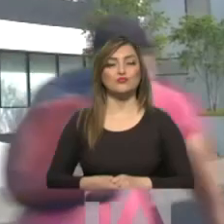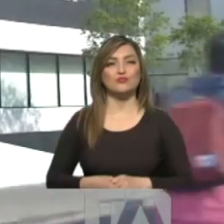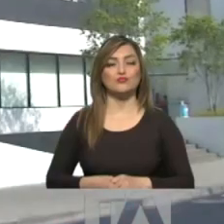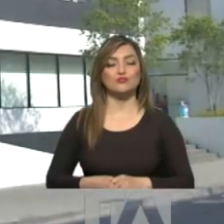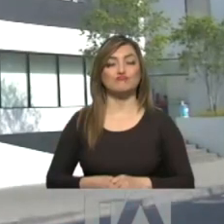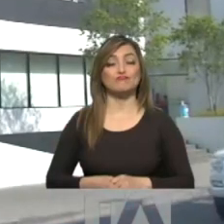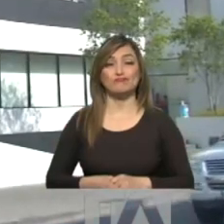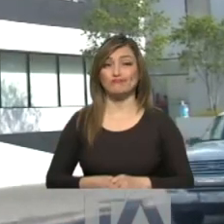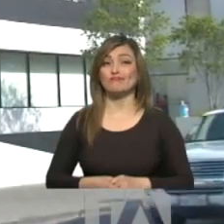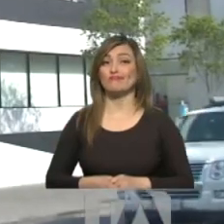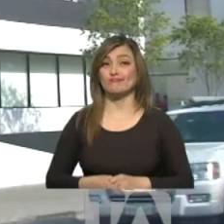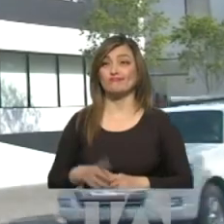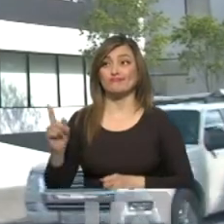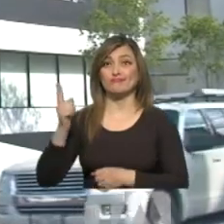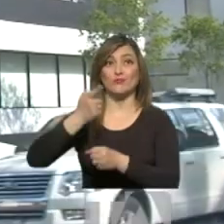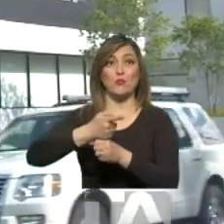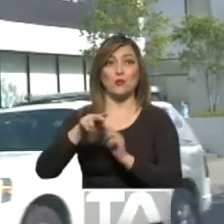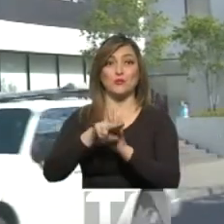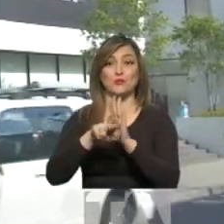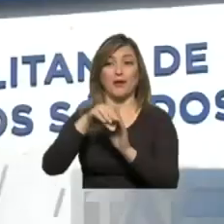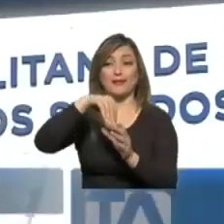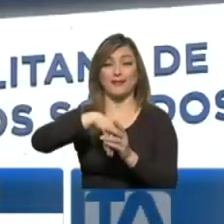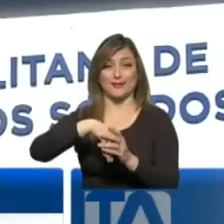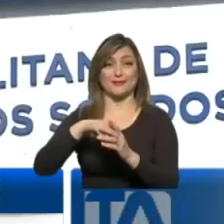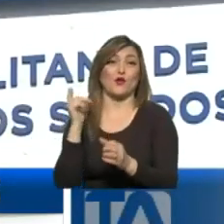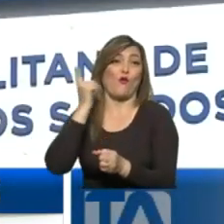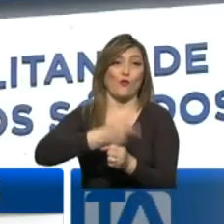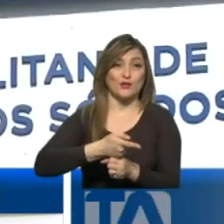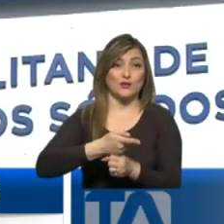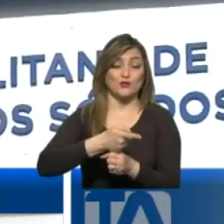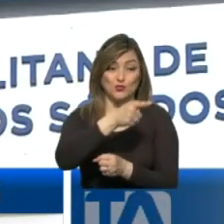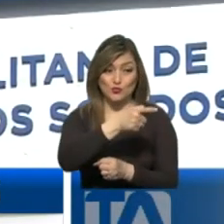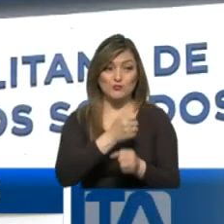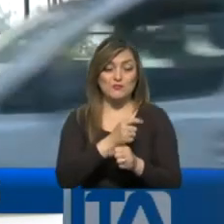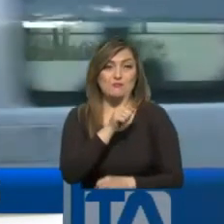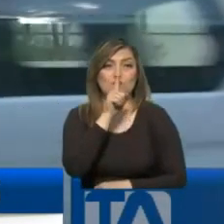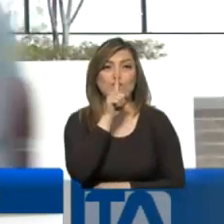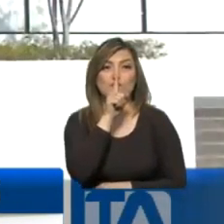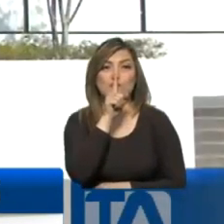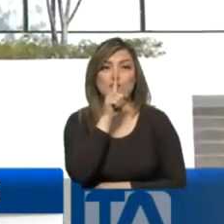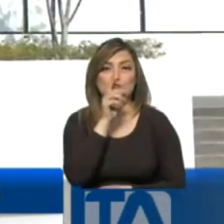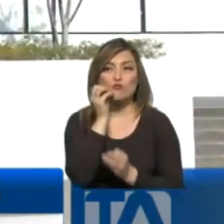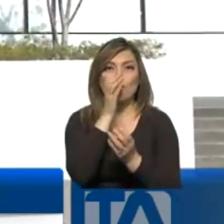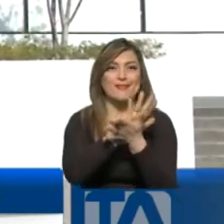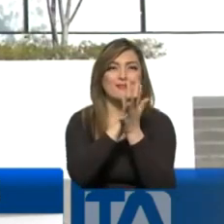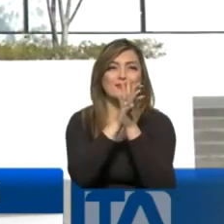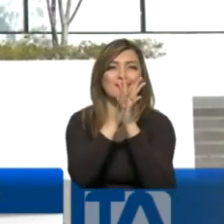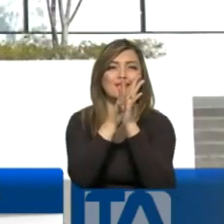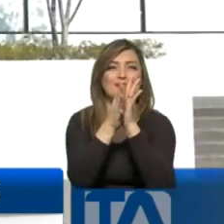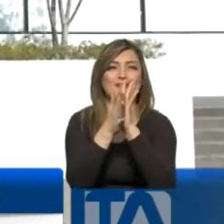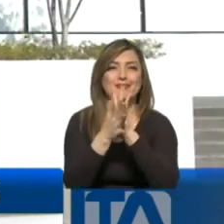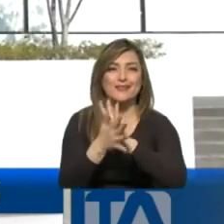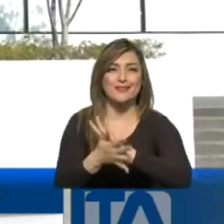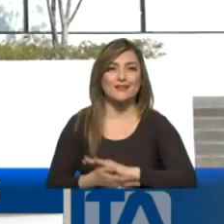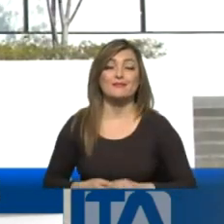ciudadanía. Así es, se trata de una nueva normativa interna que emitió la empresa pública metropolitana de residuos sólidos de Quito para evitar